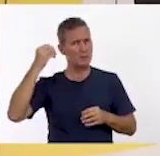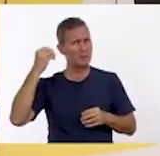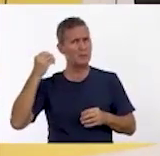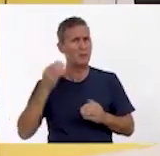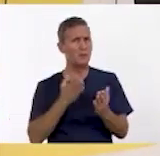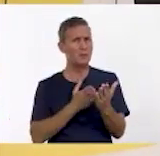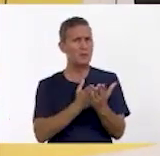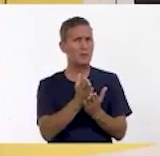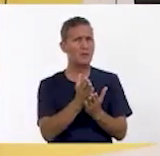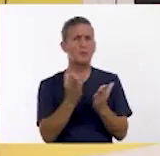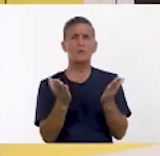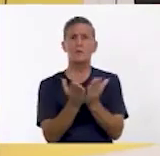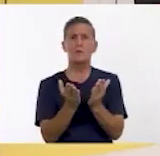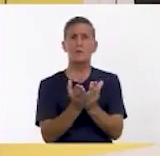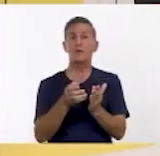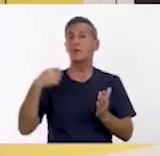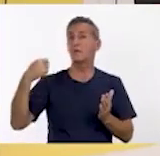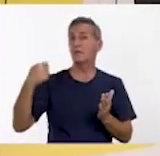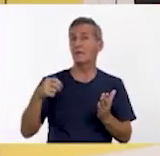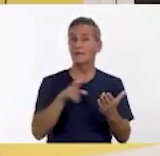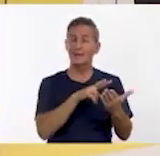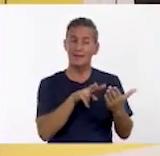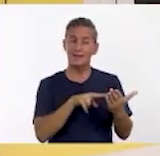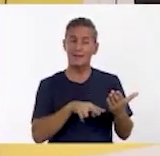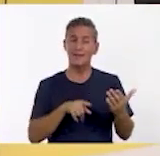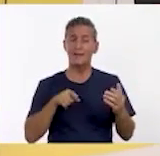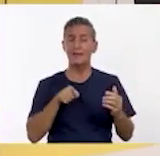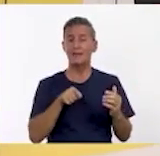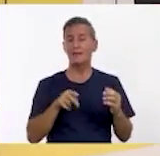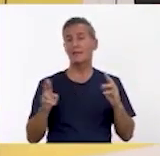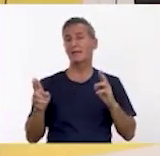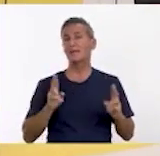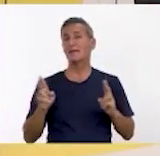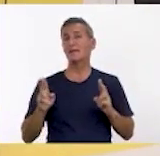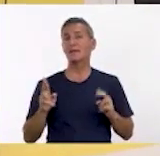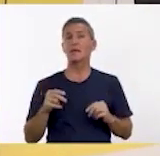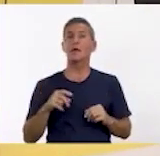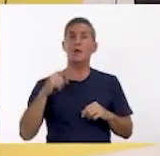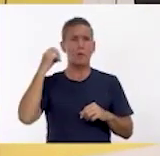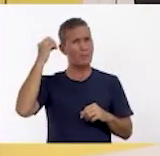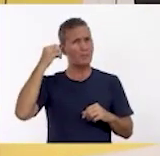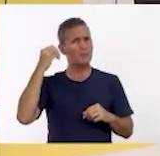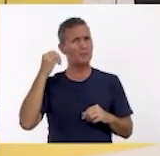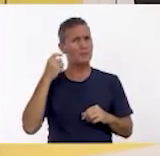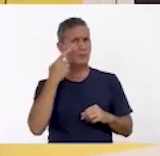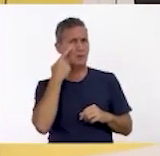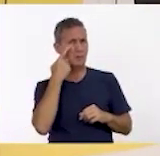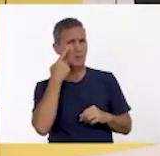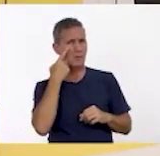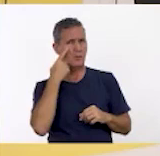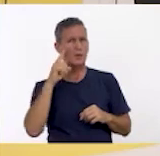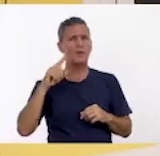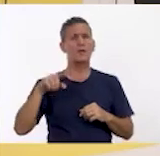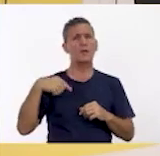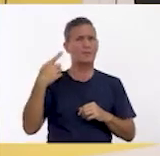tener resultados, que deben leer bien estas orientaciones, y pienso que nos veremos en su reincorporación y tendremos